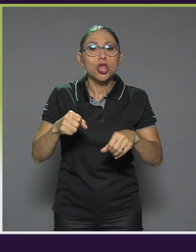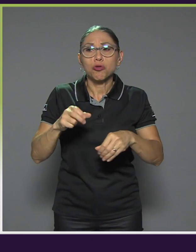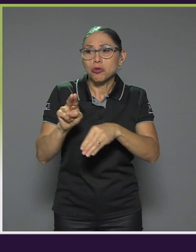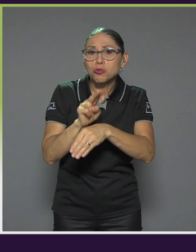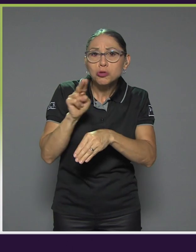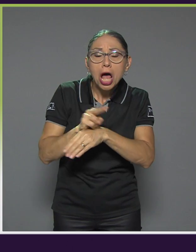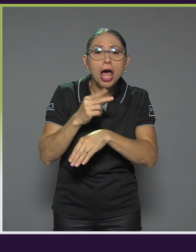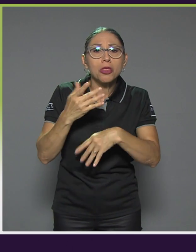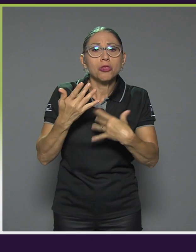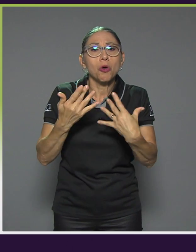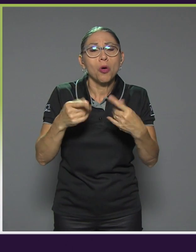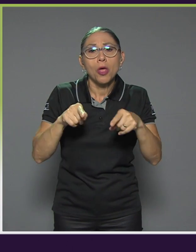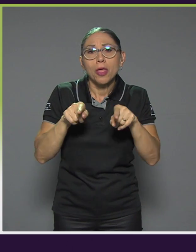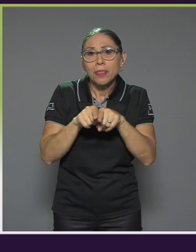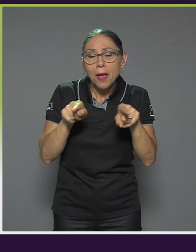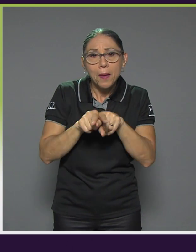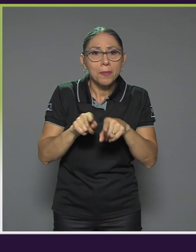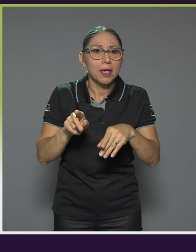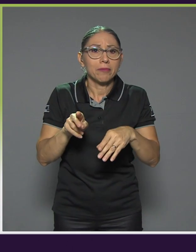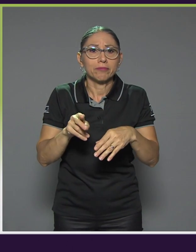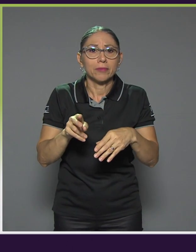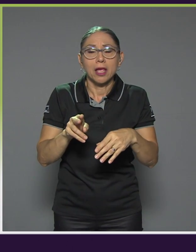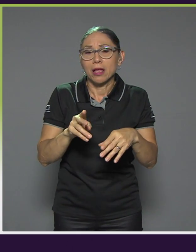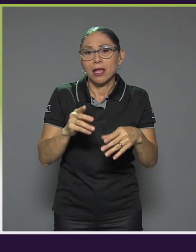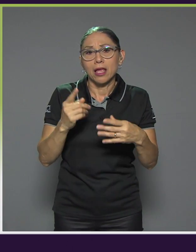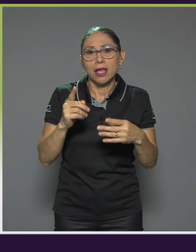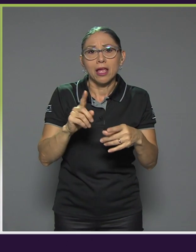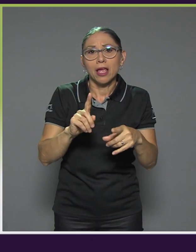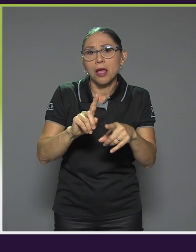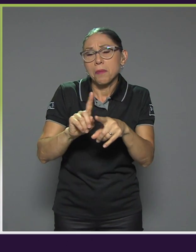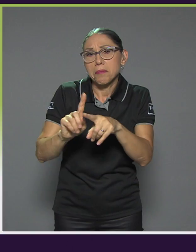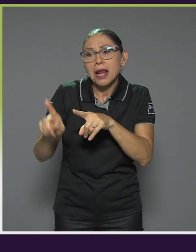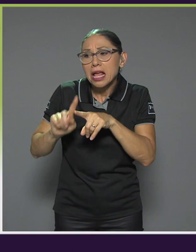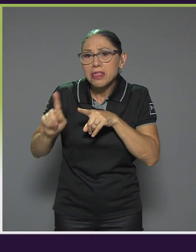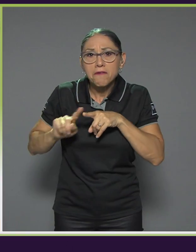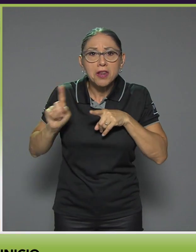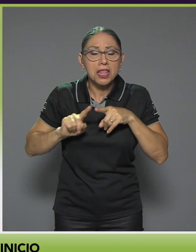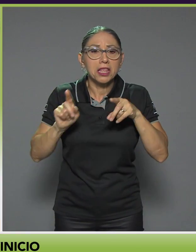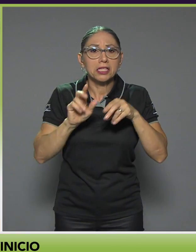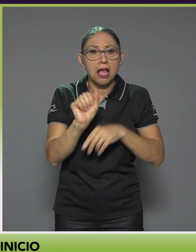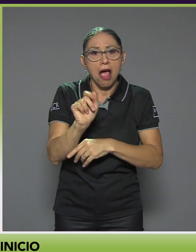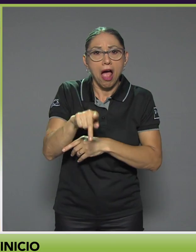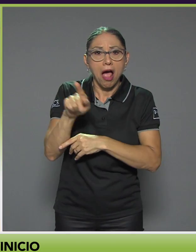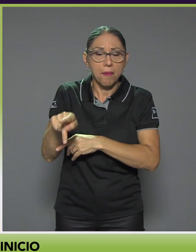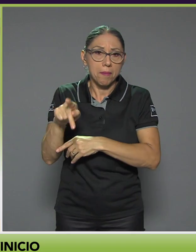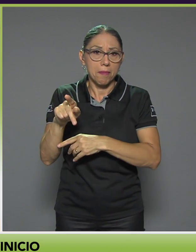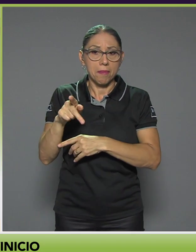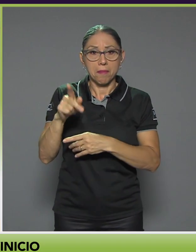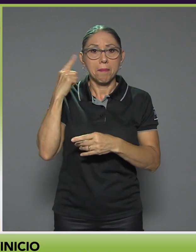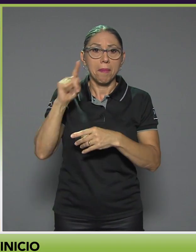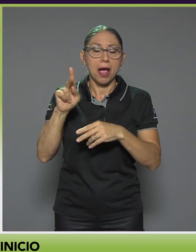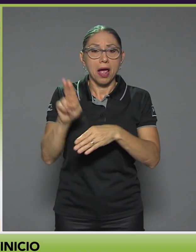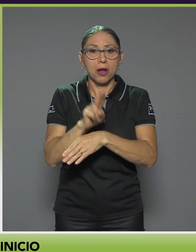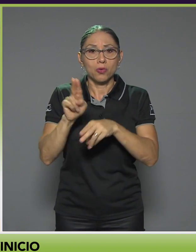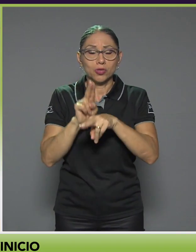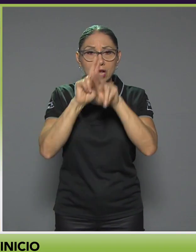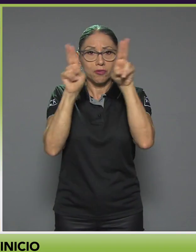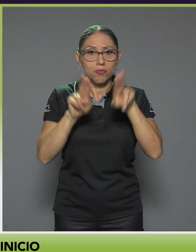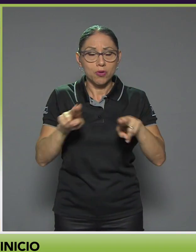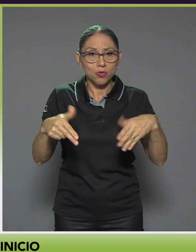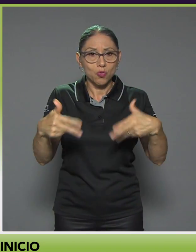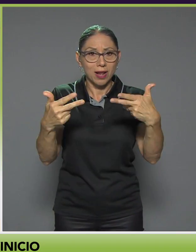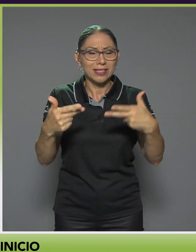porque también sirvió para que prime usará sus cursos virtuales me sentía como si como si fueran no